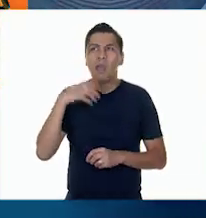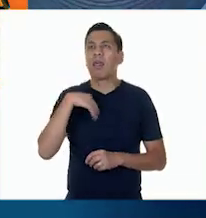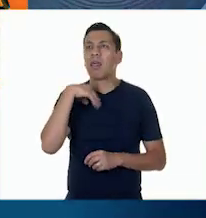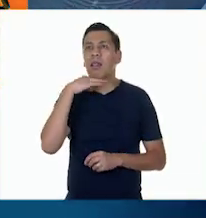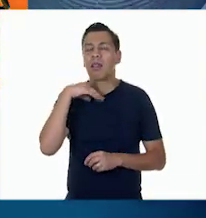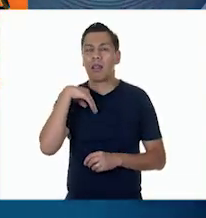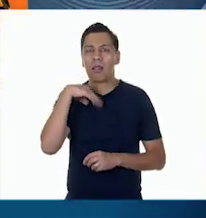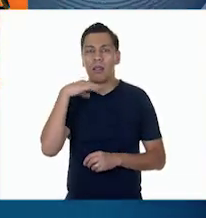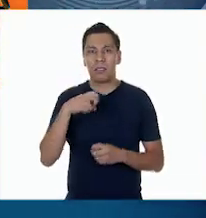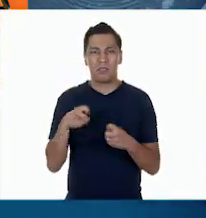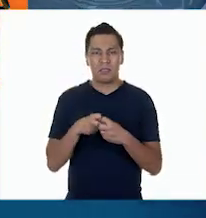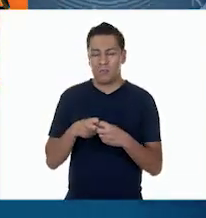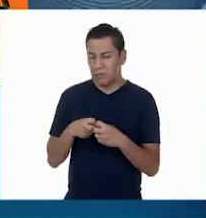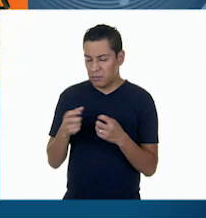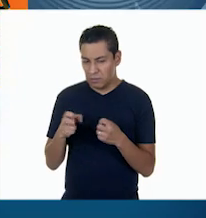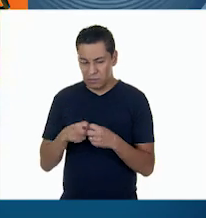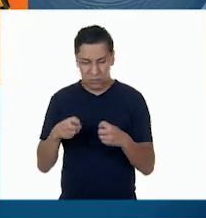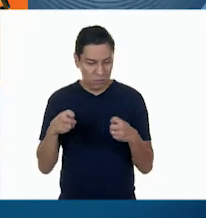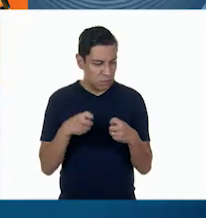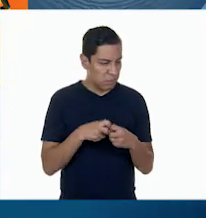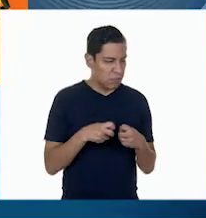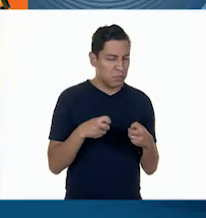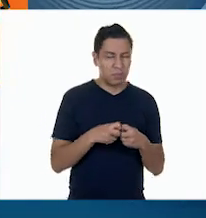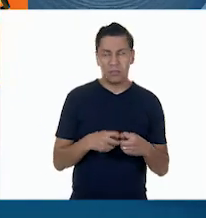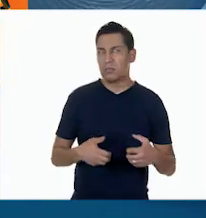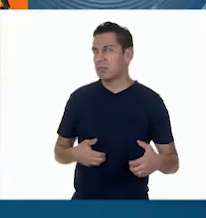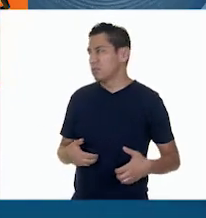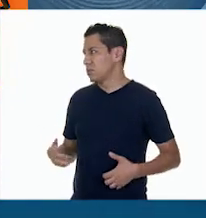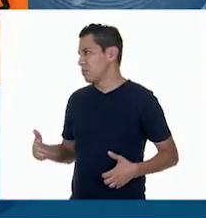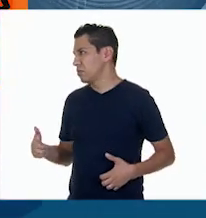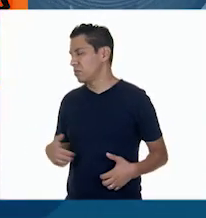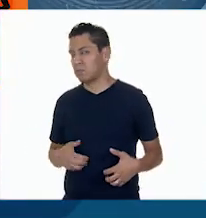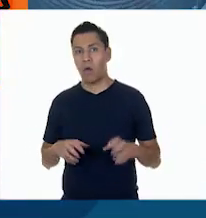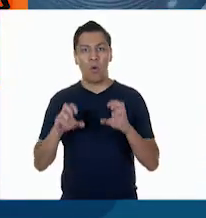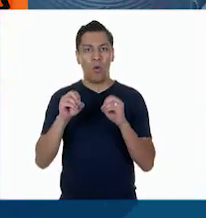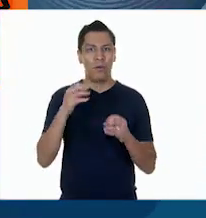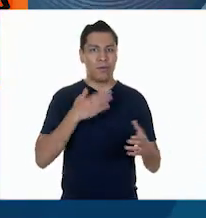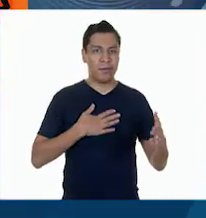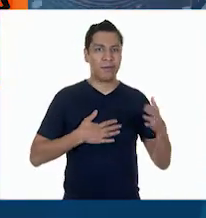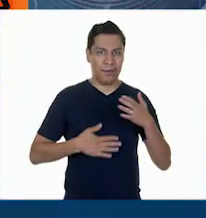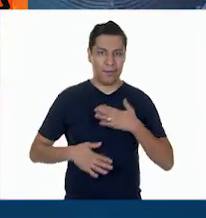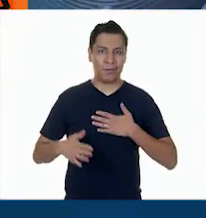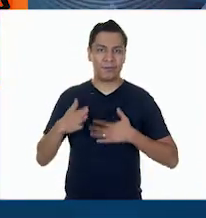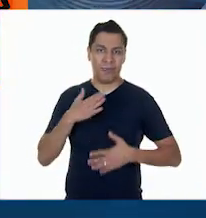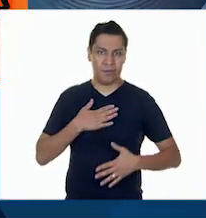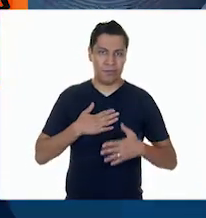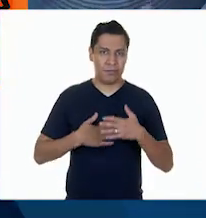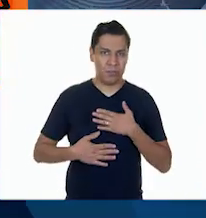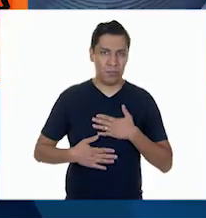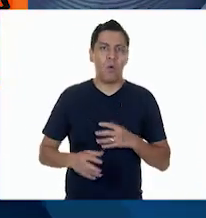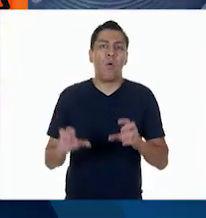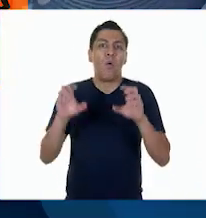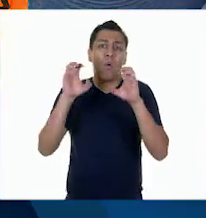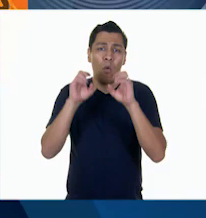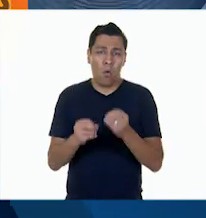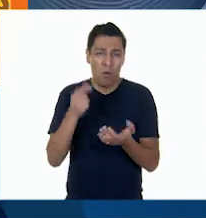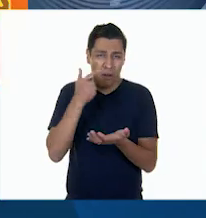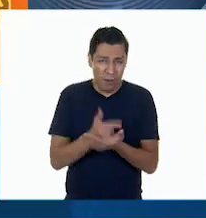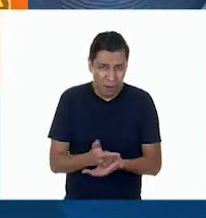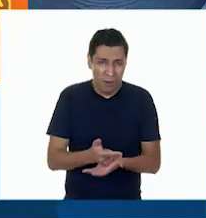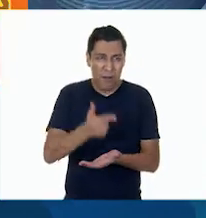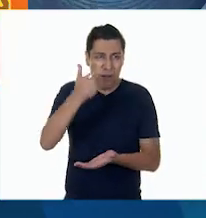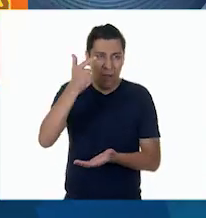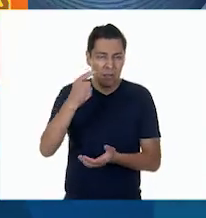atención, nerviosismo, mal humor y cansancio. Además de daños graduales al